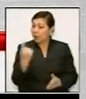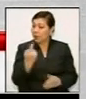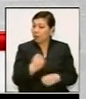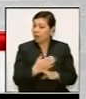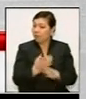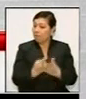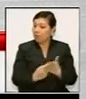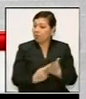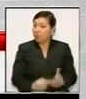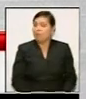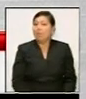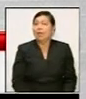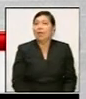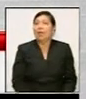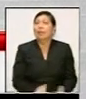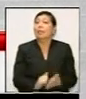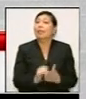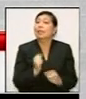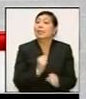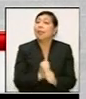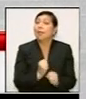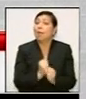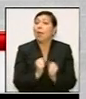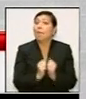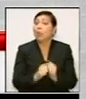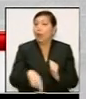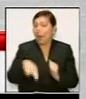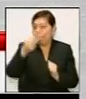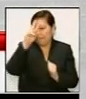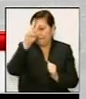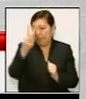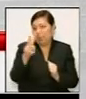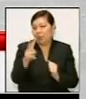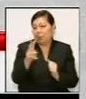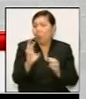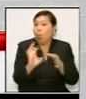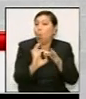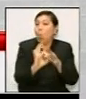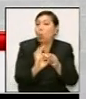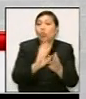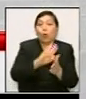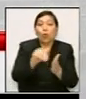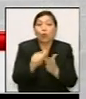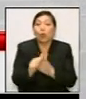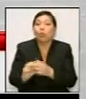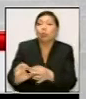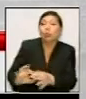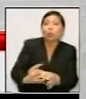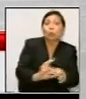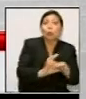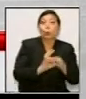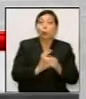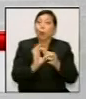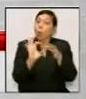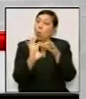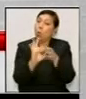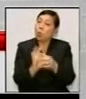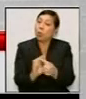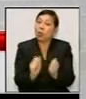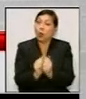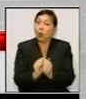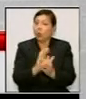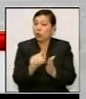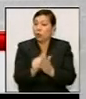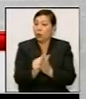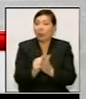manera válida de trabajar por el país es de la mano con todos los demás, de la mano con todas